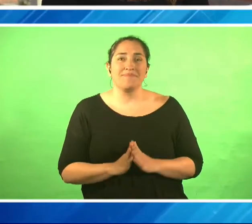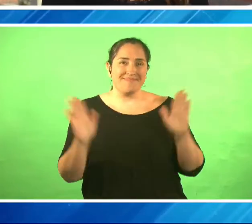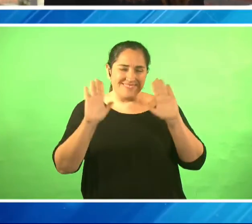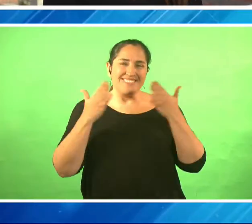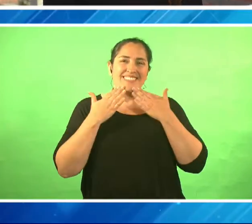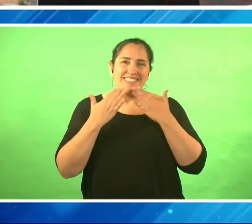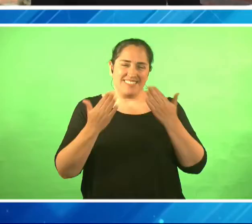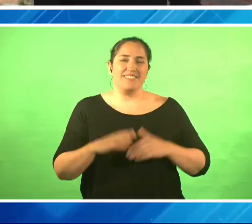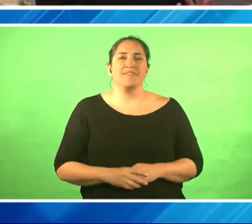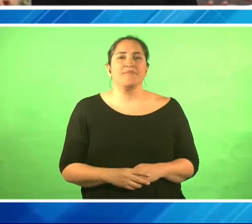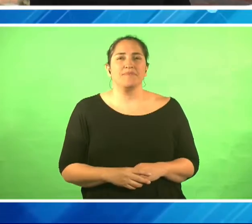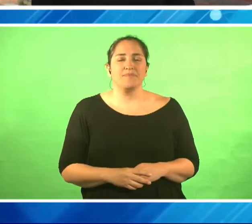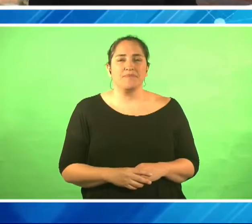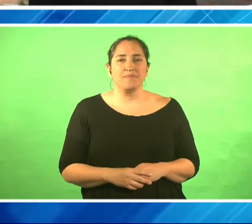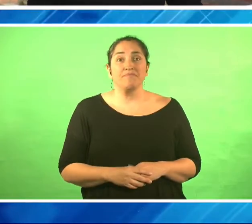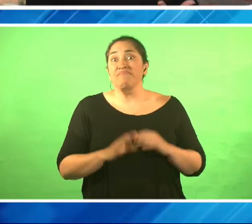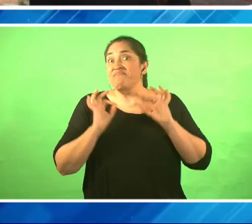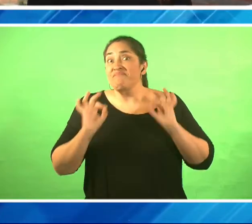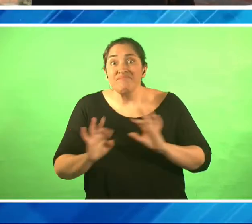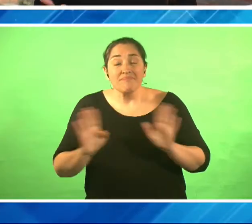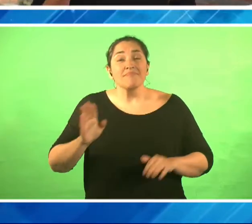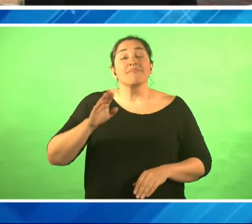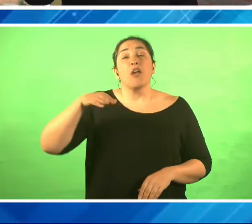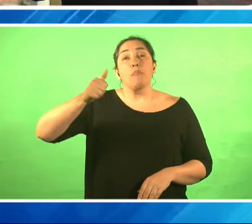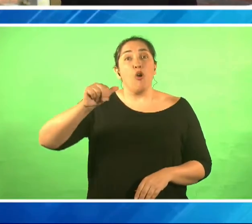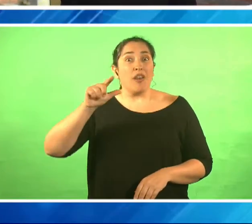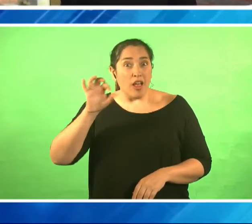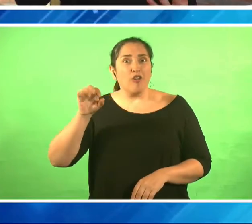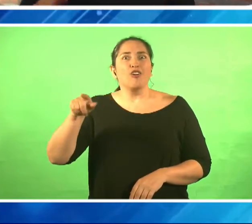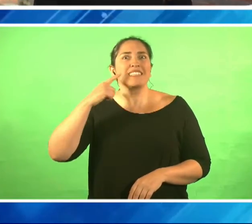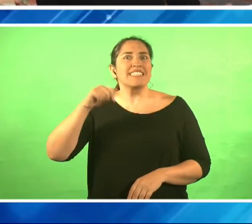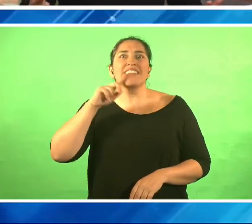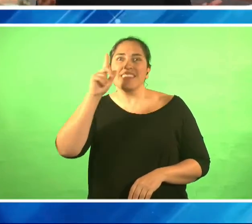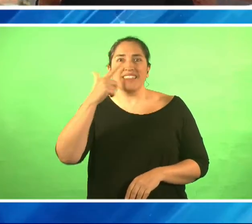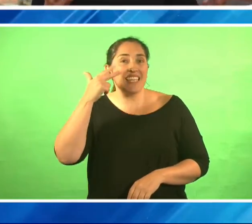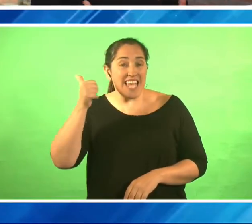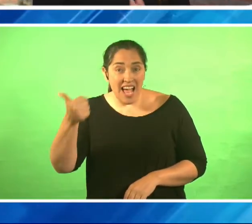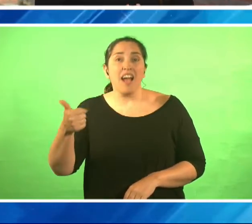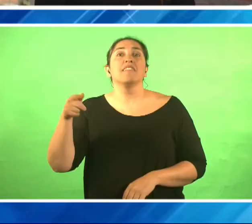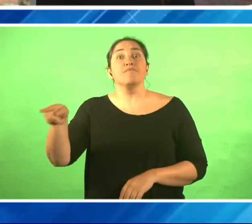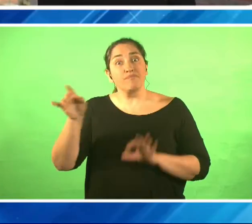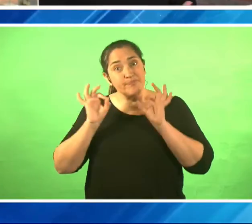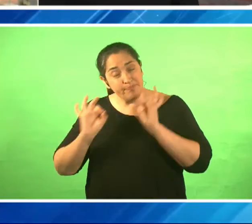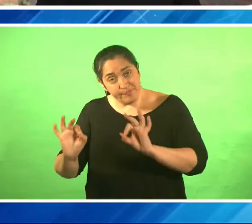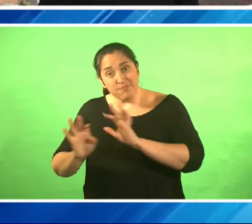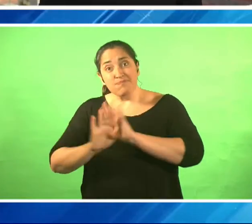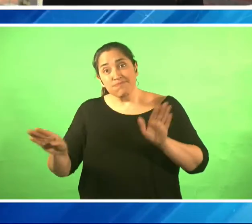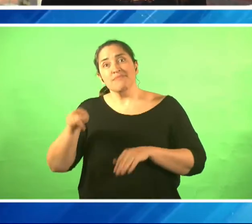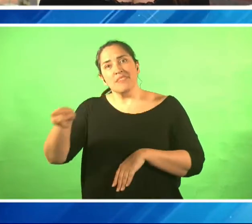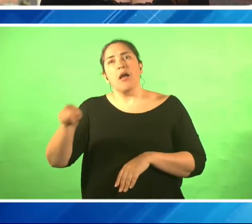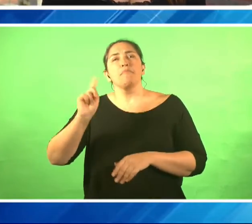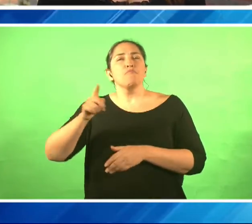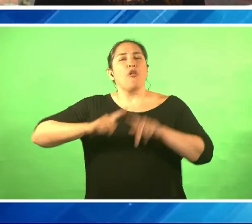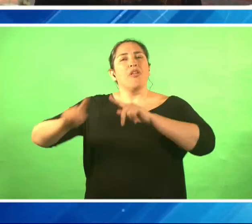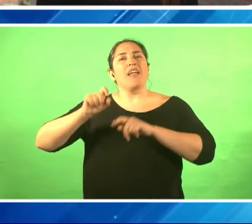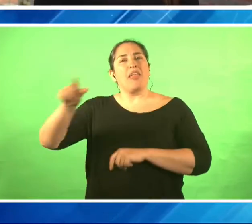chau. Bueno, pasó Cintia Mónaco, delegada regional de la provincia de Buenos Aires para Mar del Plata y toda la zona de